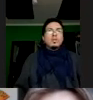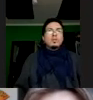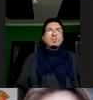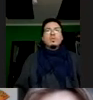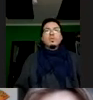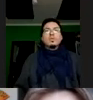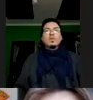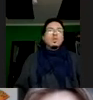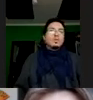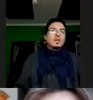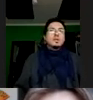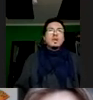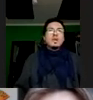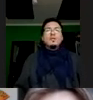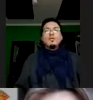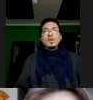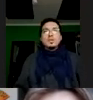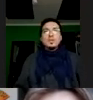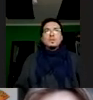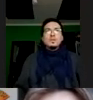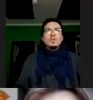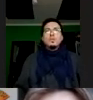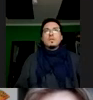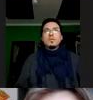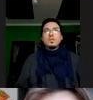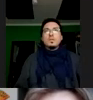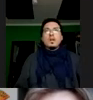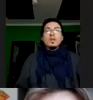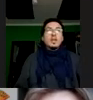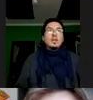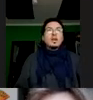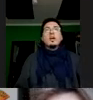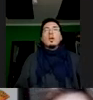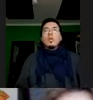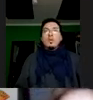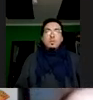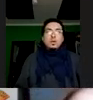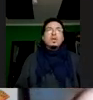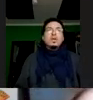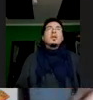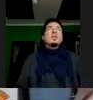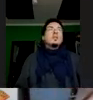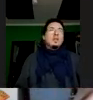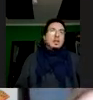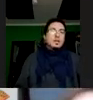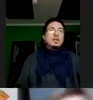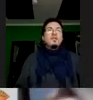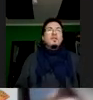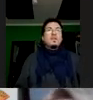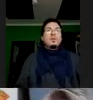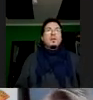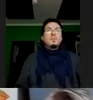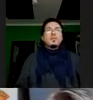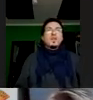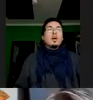los muros, losas, fundaciones, en lo que ustedes se encuentran de albañilería o de hormigón, tienen que tener